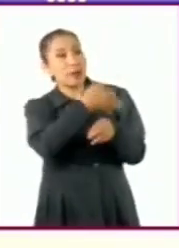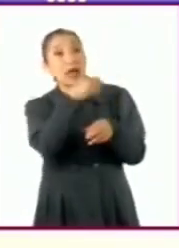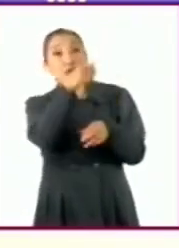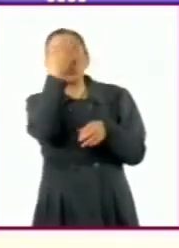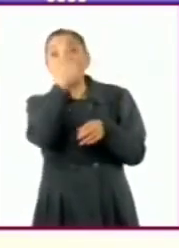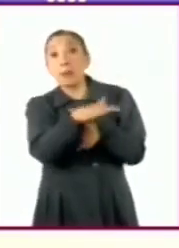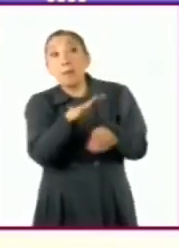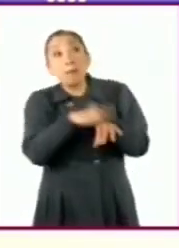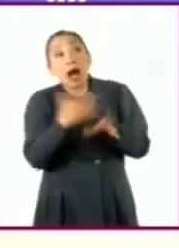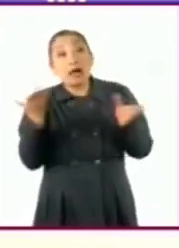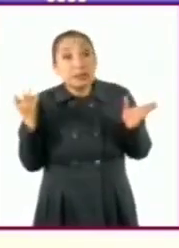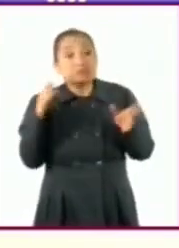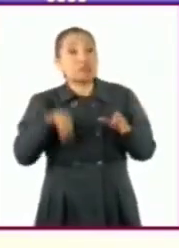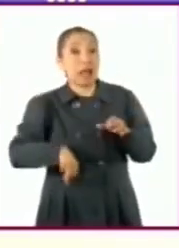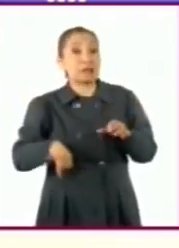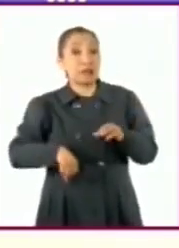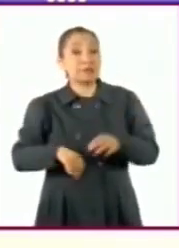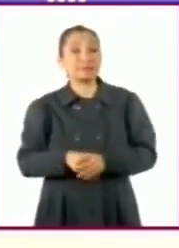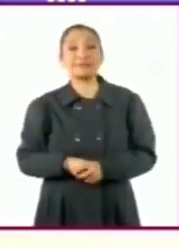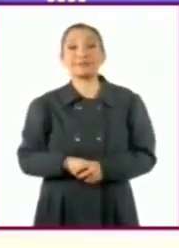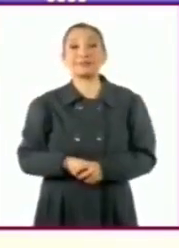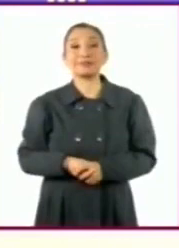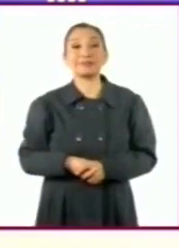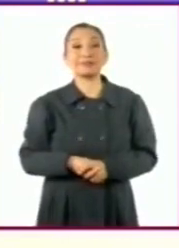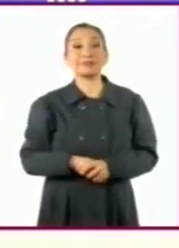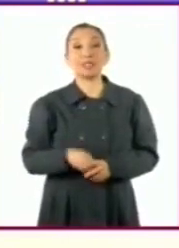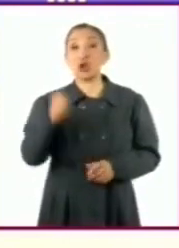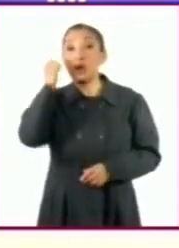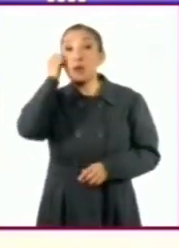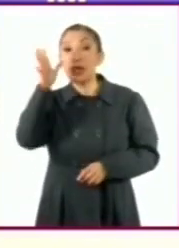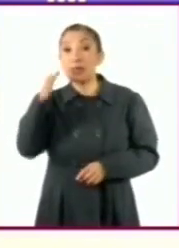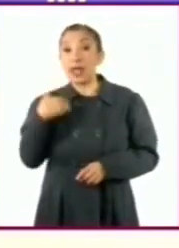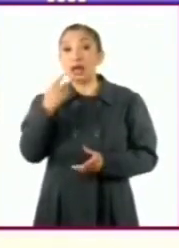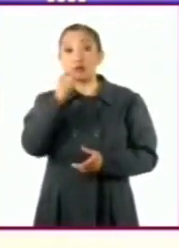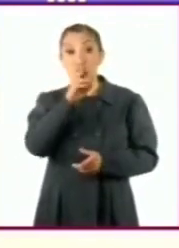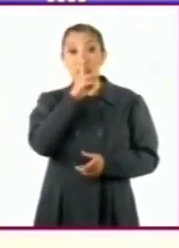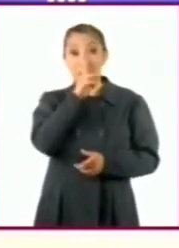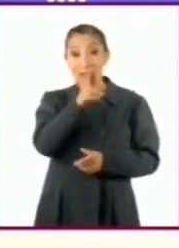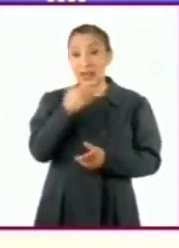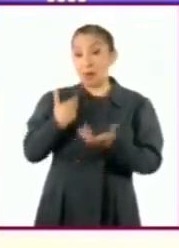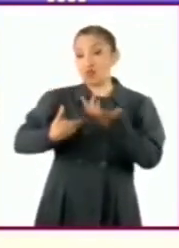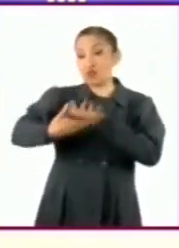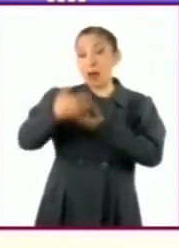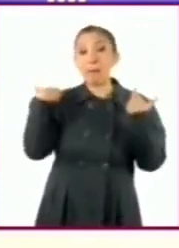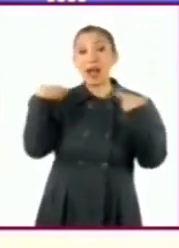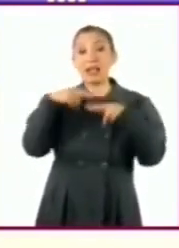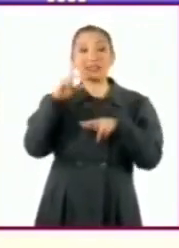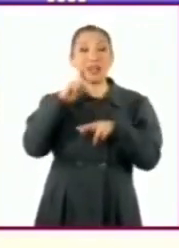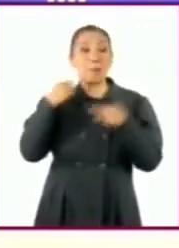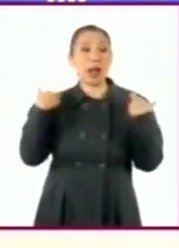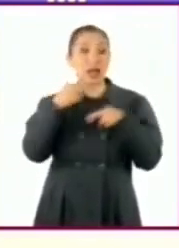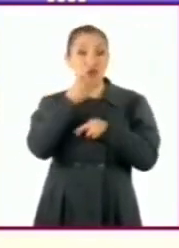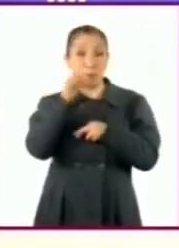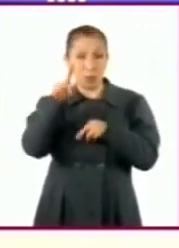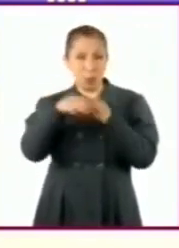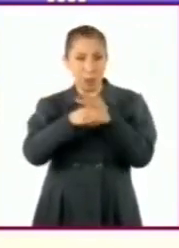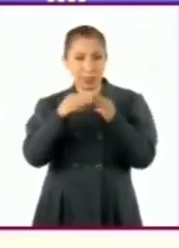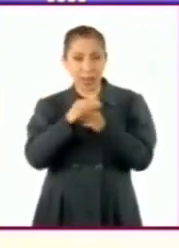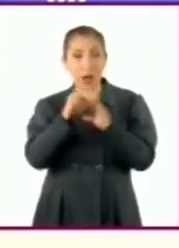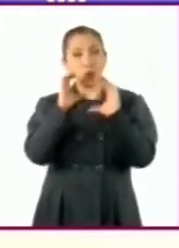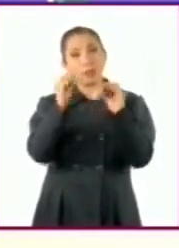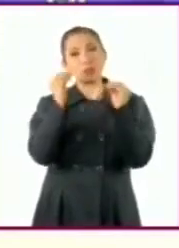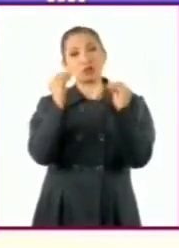fortuita. Maestra, seguramente hay mucha gente entre nuestra audiencia que se pregunta, ¿dónde se han hallado los restos